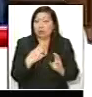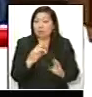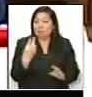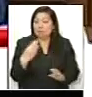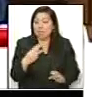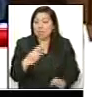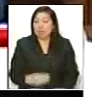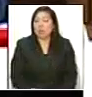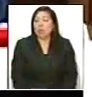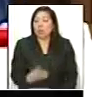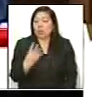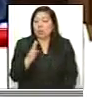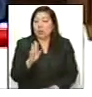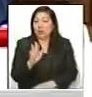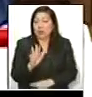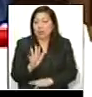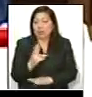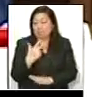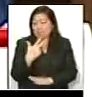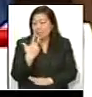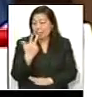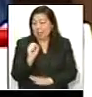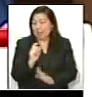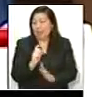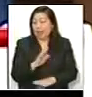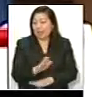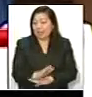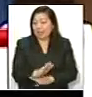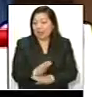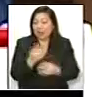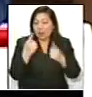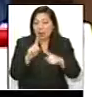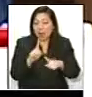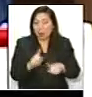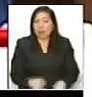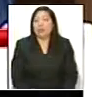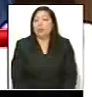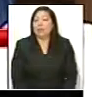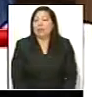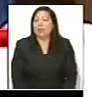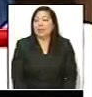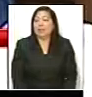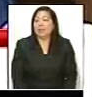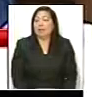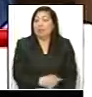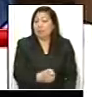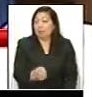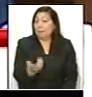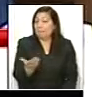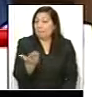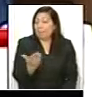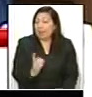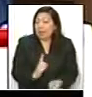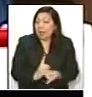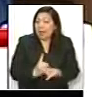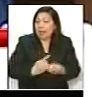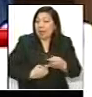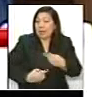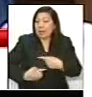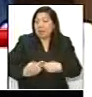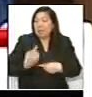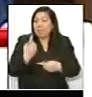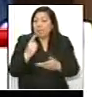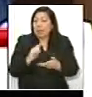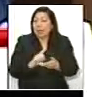días miércoles 4:30 de la tarde. Ese es el acuerdo que tiene esta comisión. Ustedes están pidiendo que variemos el acuerdo